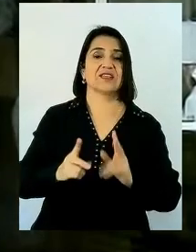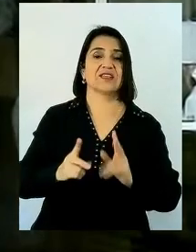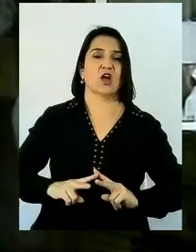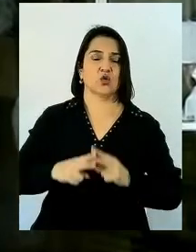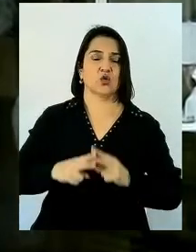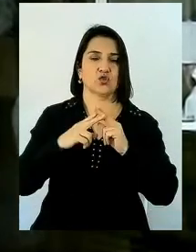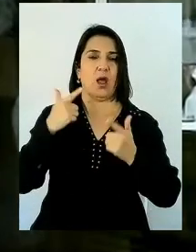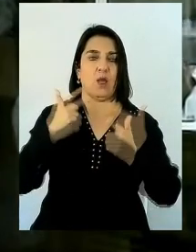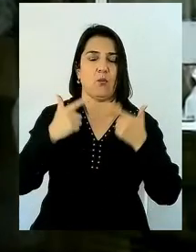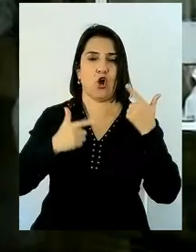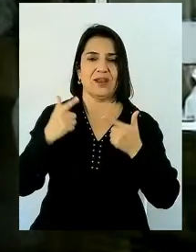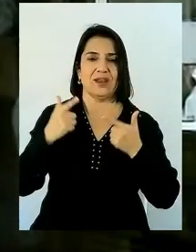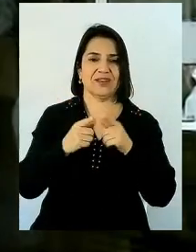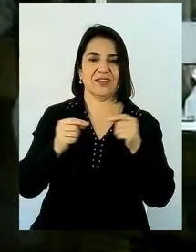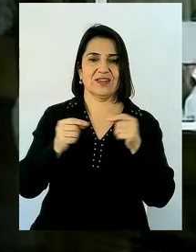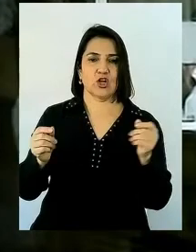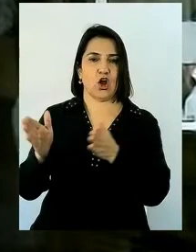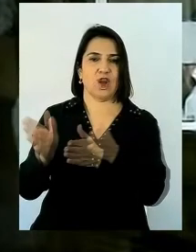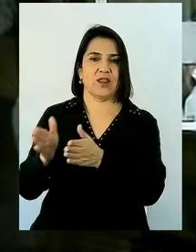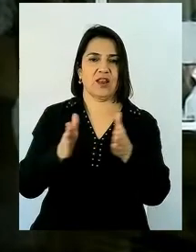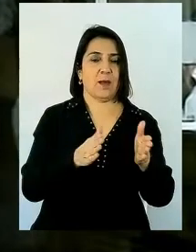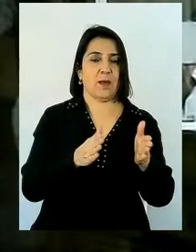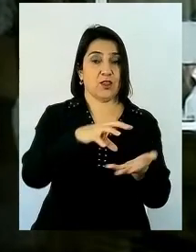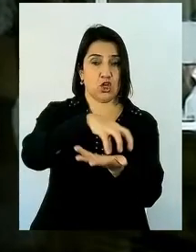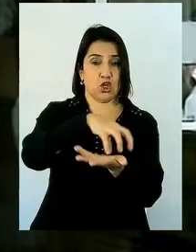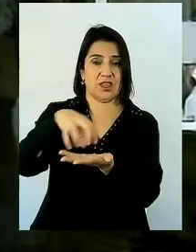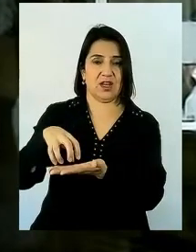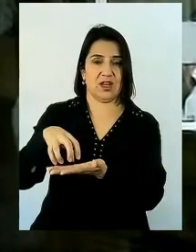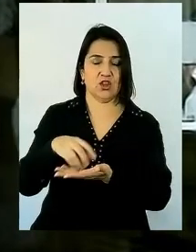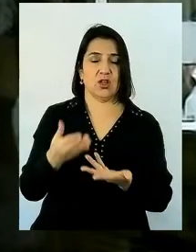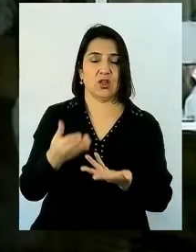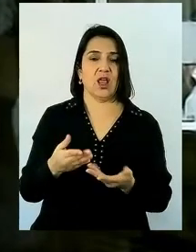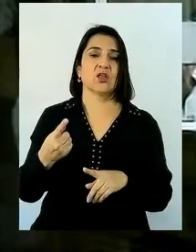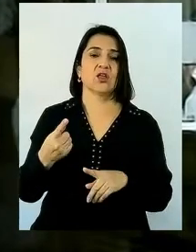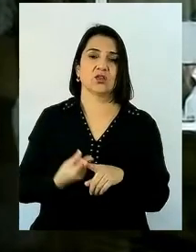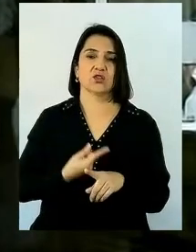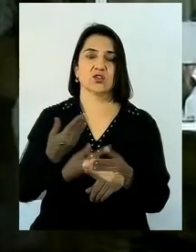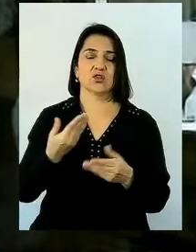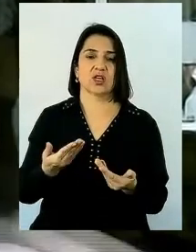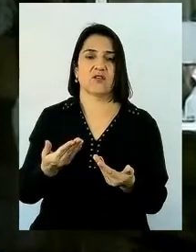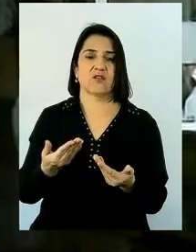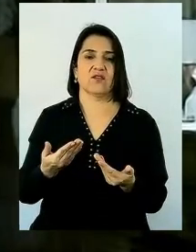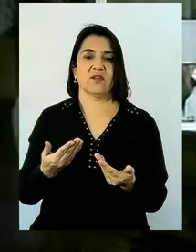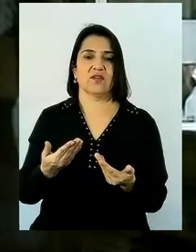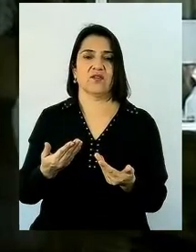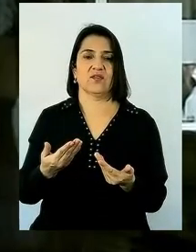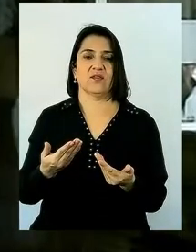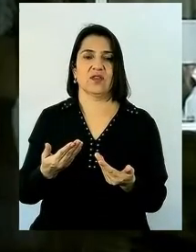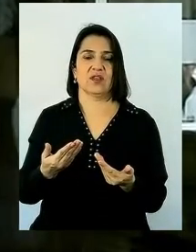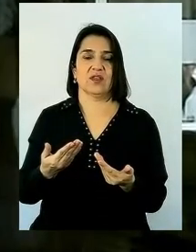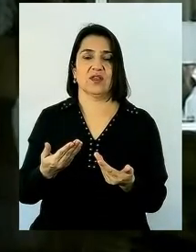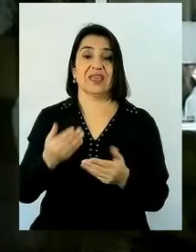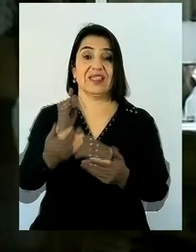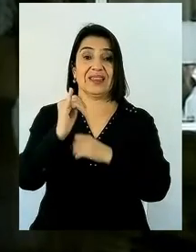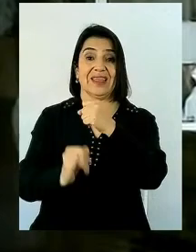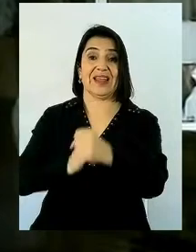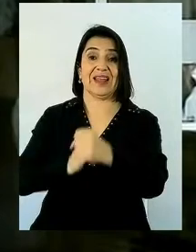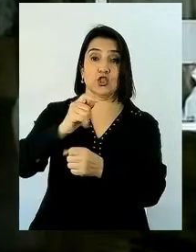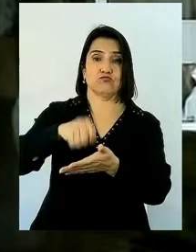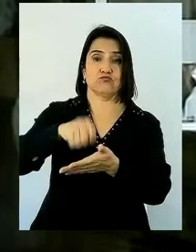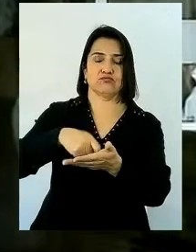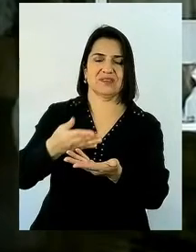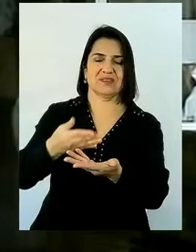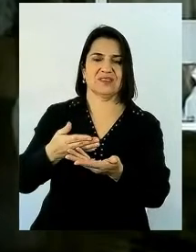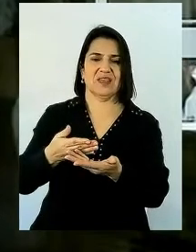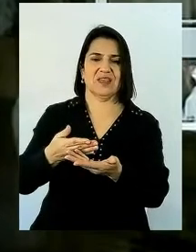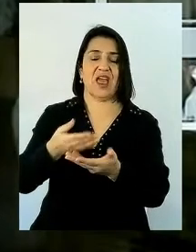Territorial y nuevamente instancias internacionales hablan de responsabilidad y